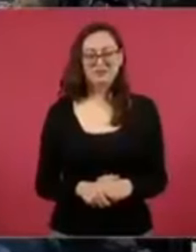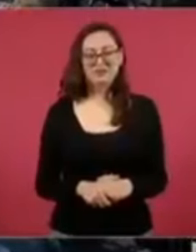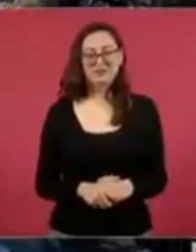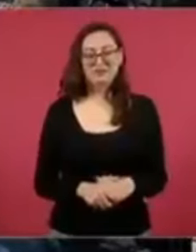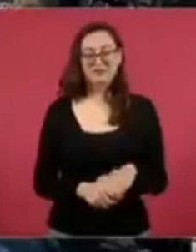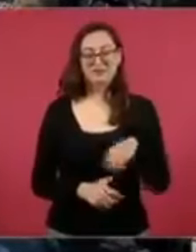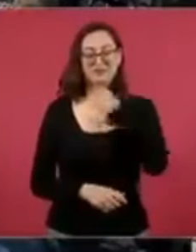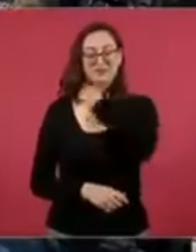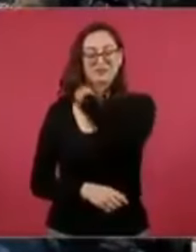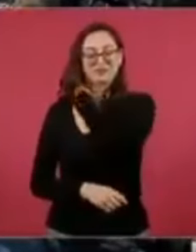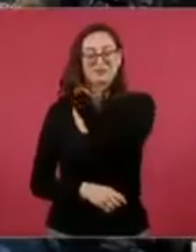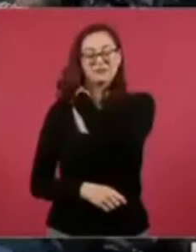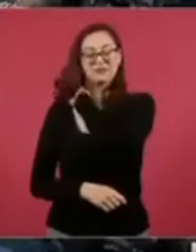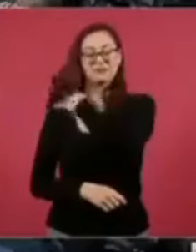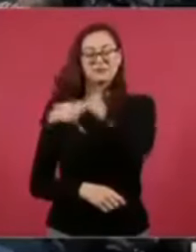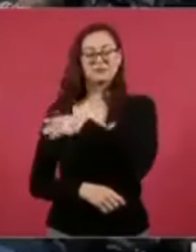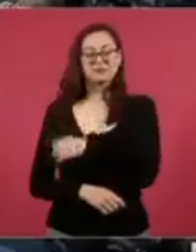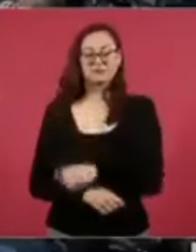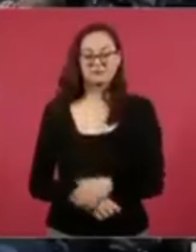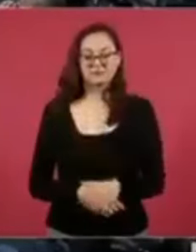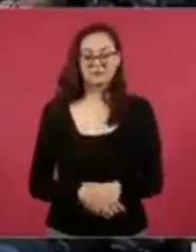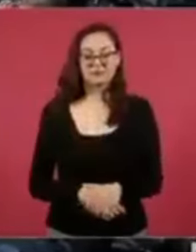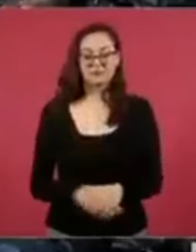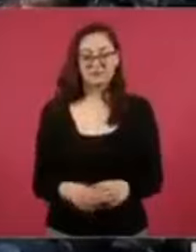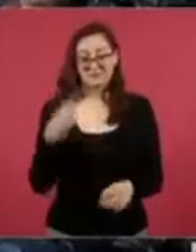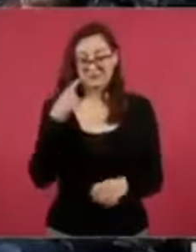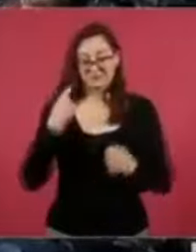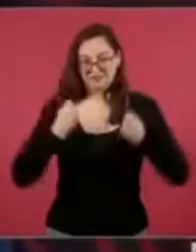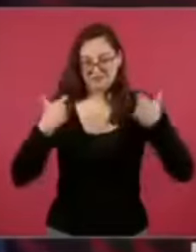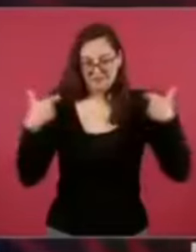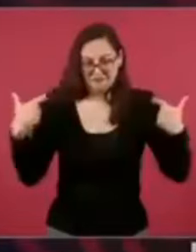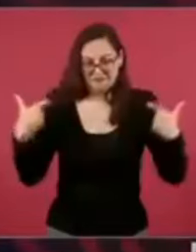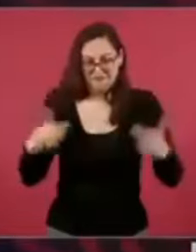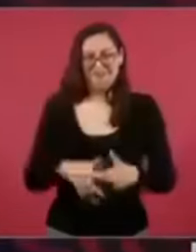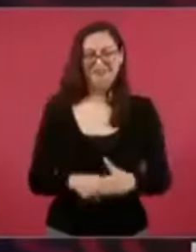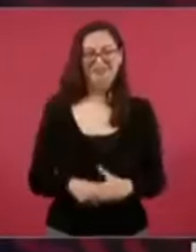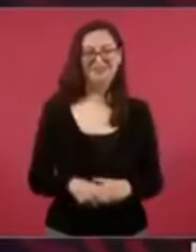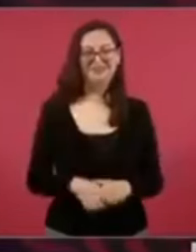No, nada más, miren los conejos,